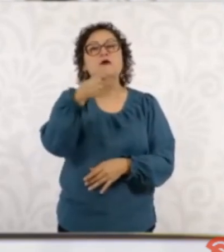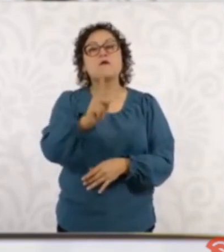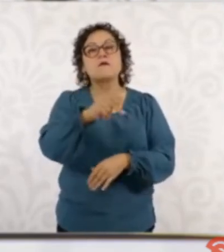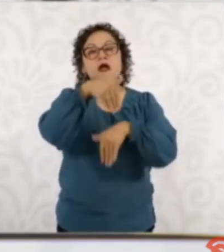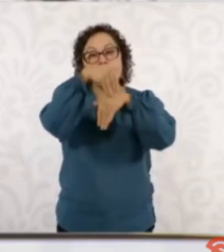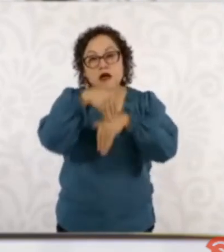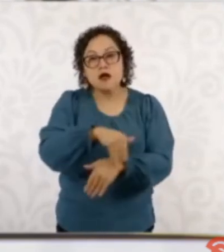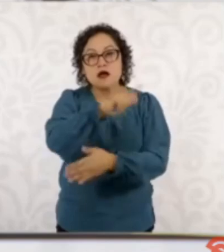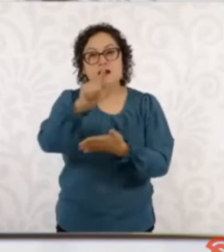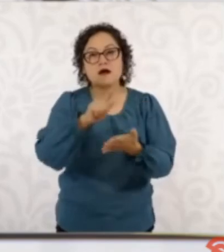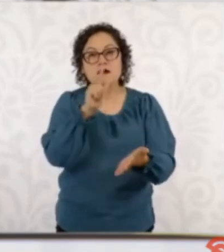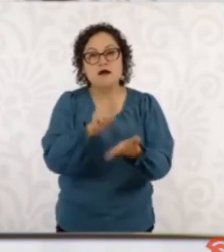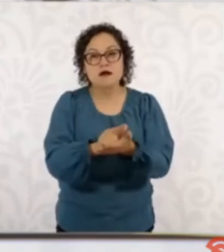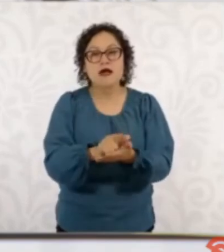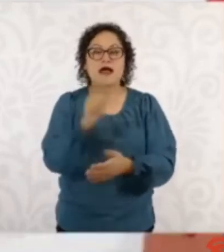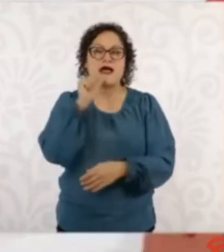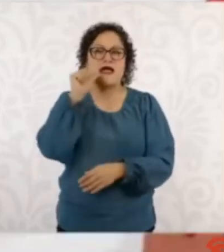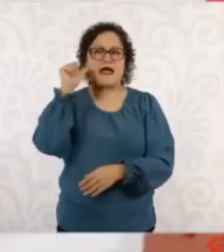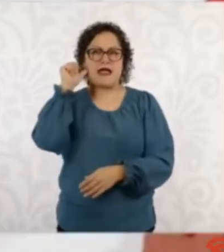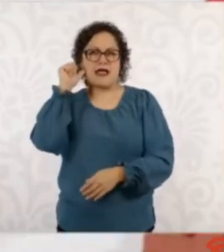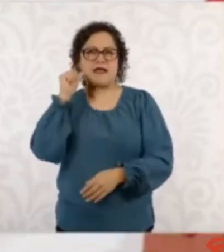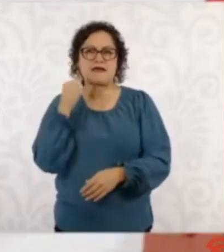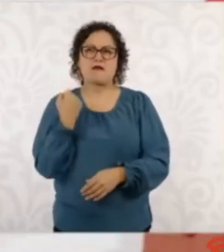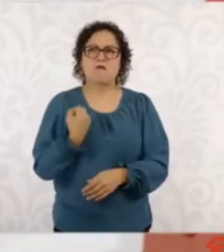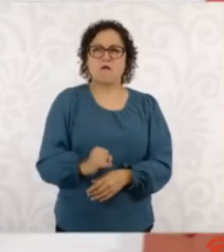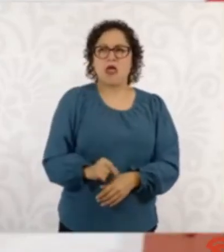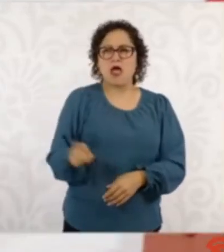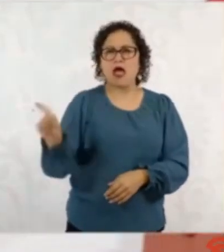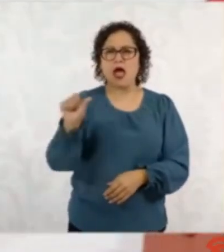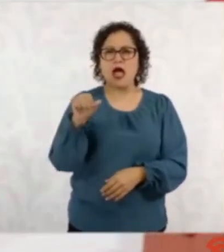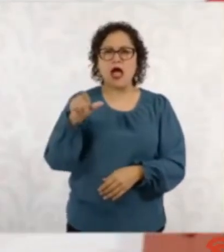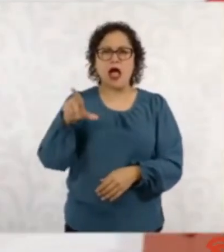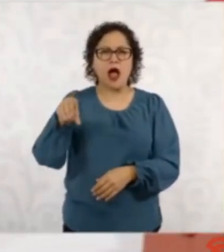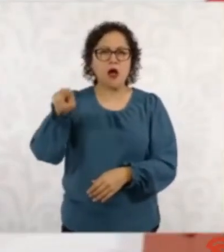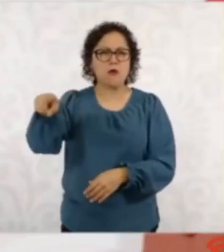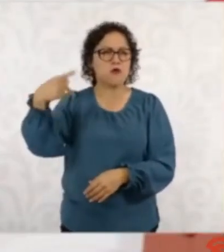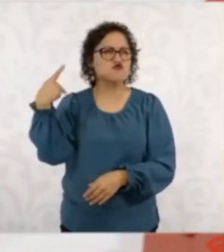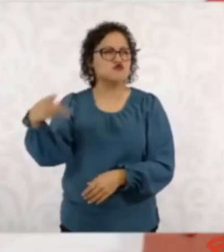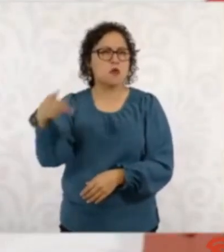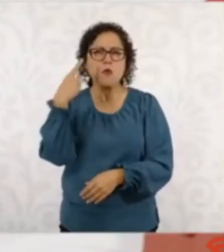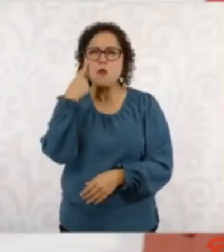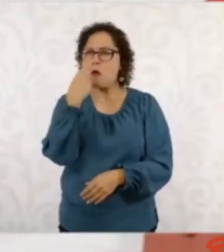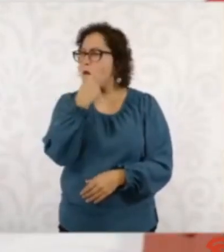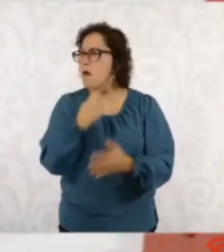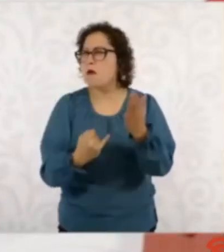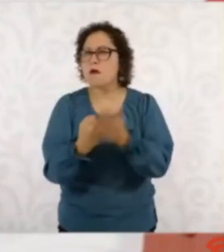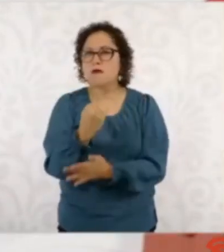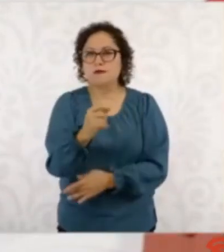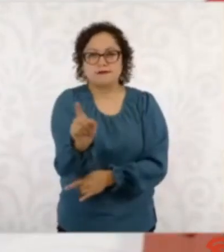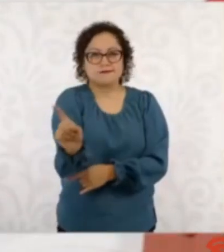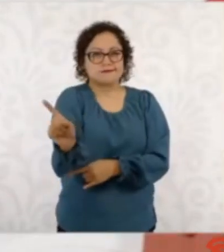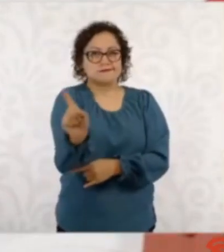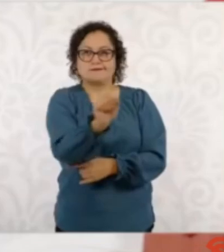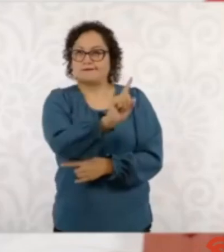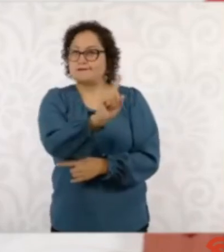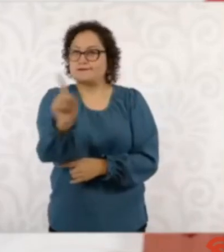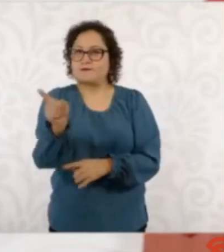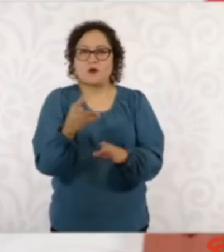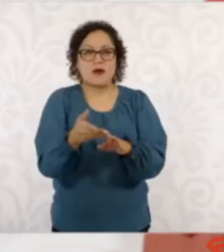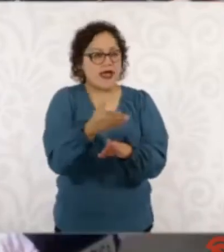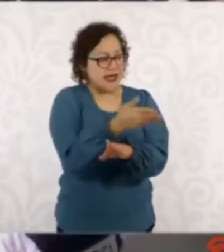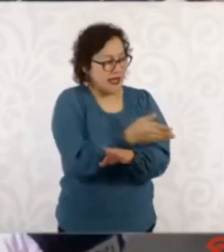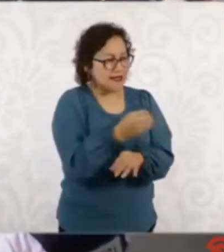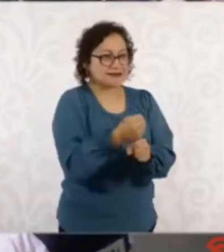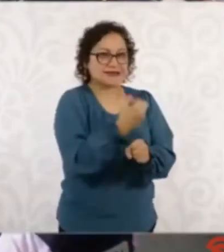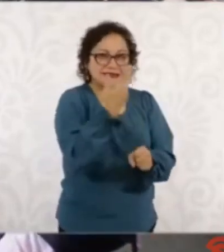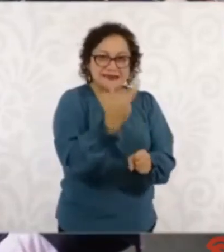decisiones subjetivas y políticas, y no, son decisiones técnicas de la Secretaría de Infraestructura, Comunicaciones y